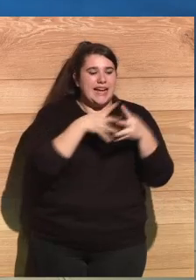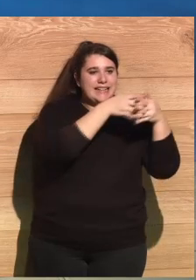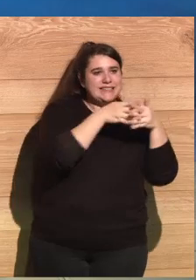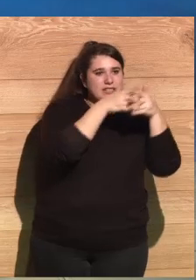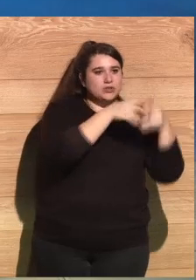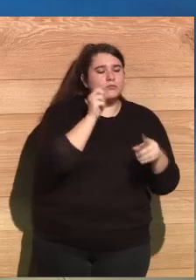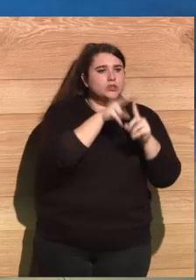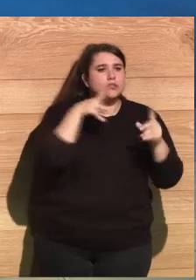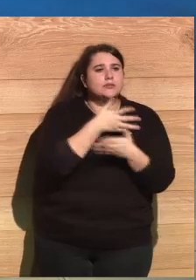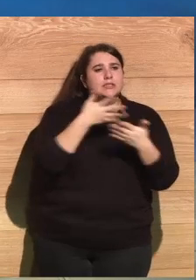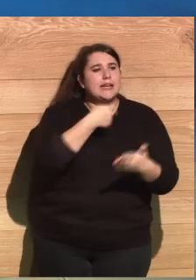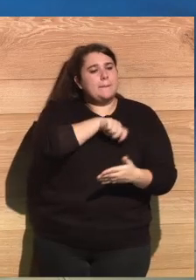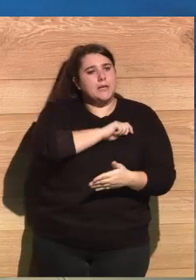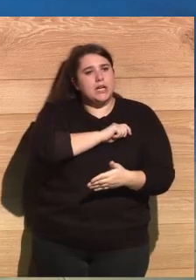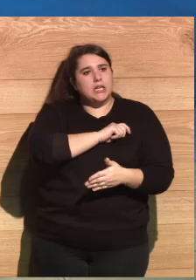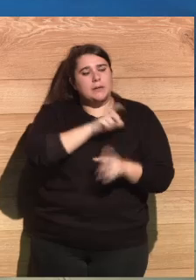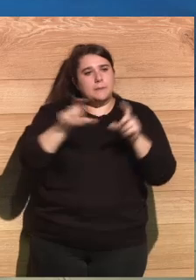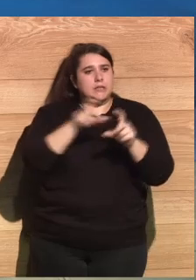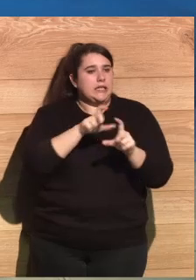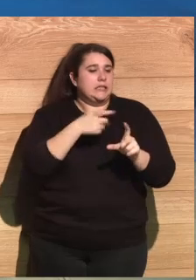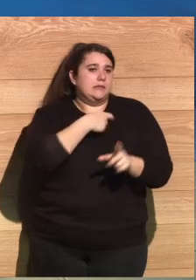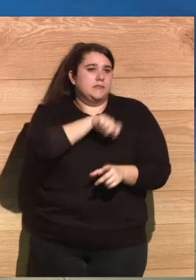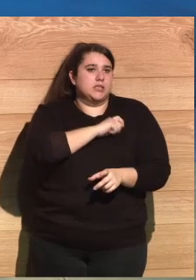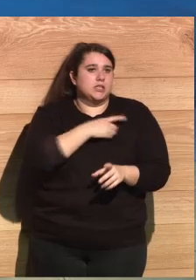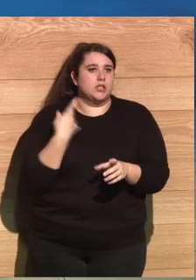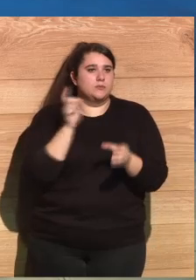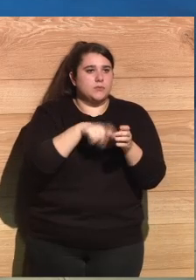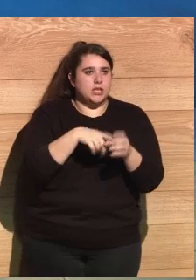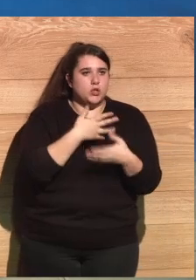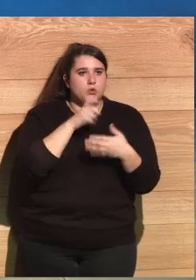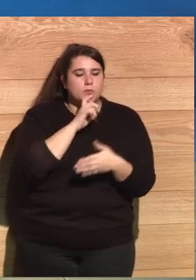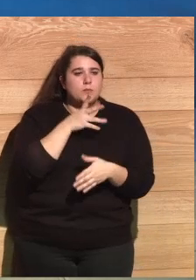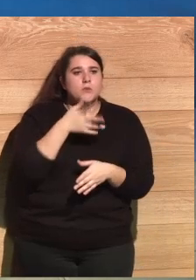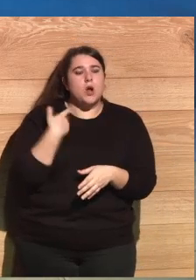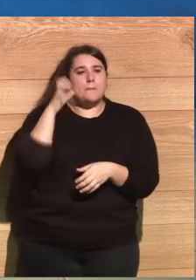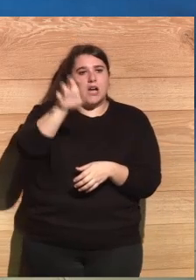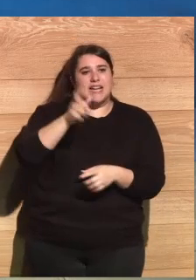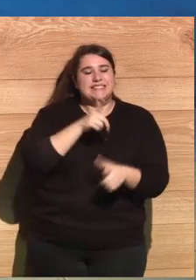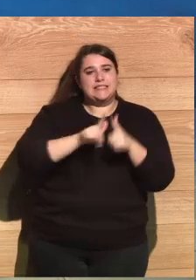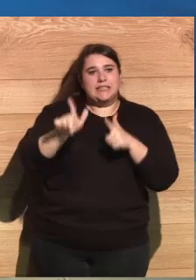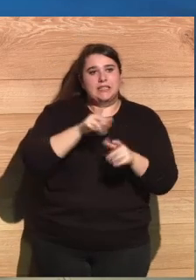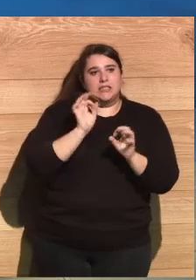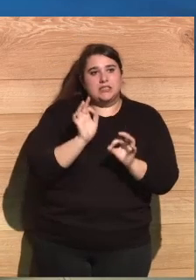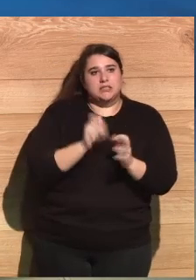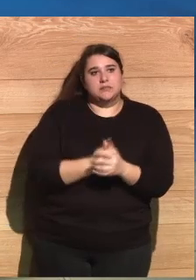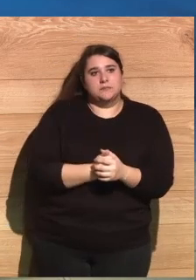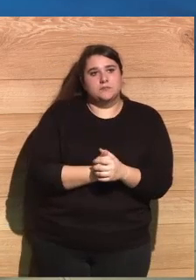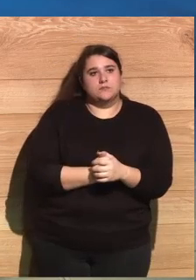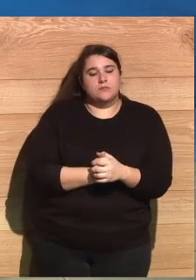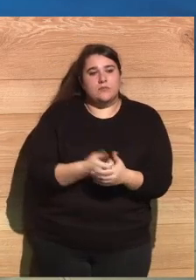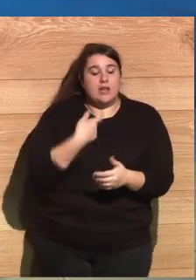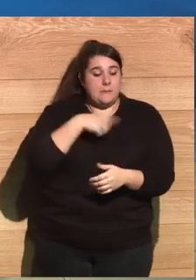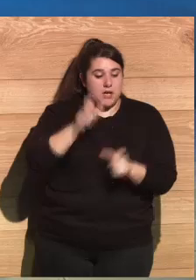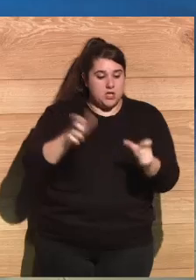ven a esos españoles y españolas que aparecen de ese país lejano, ¿no? Exacto, que no sé si muchos de ellos saben cuál es.